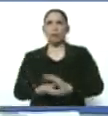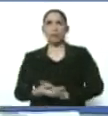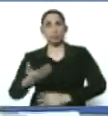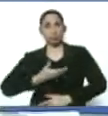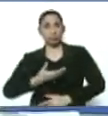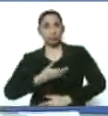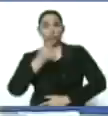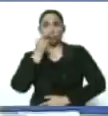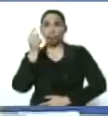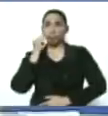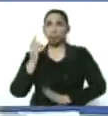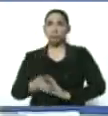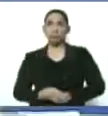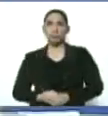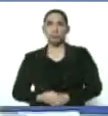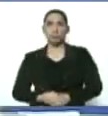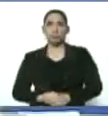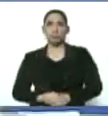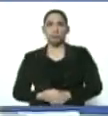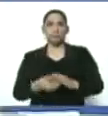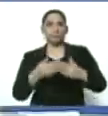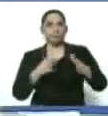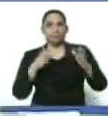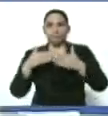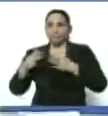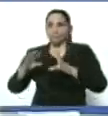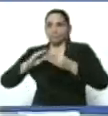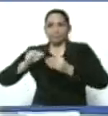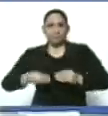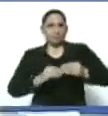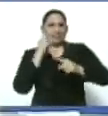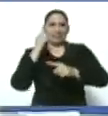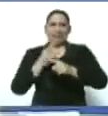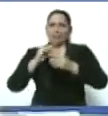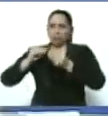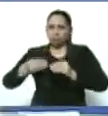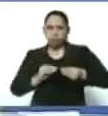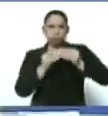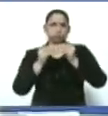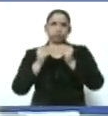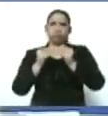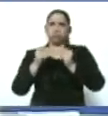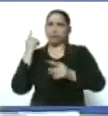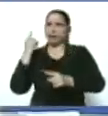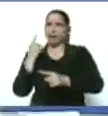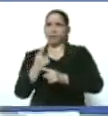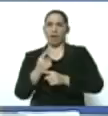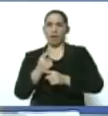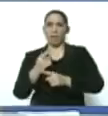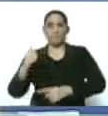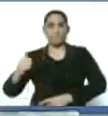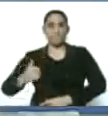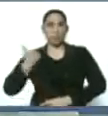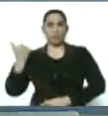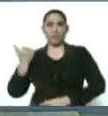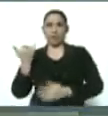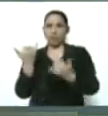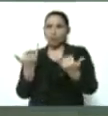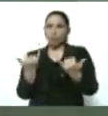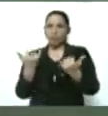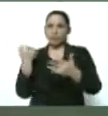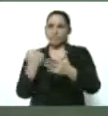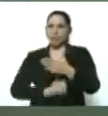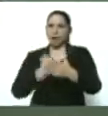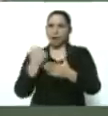alcaldes, alcaldesas, rehabilitando todo lo que haya que rehabilitar, aprovechando estas circunstancias de